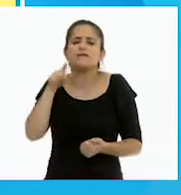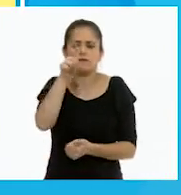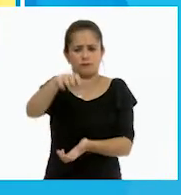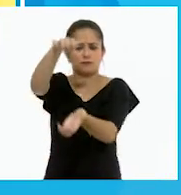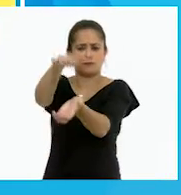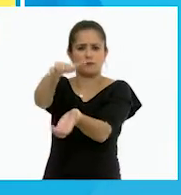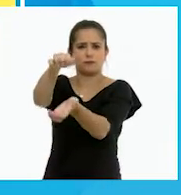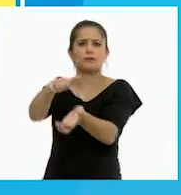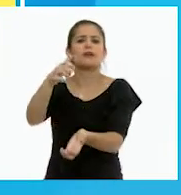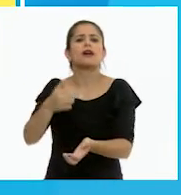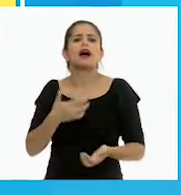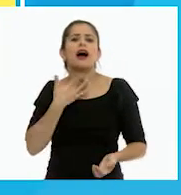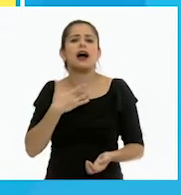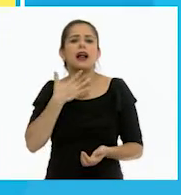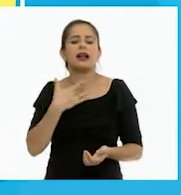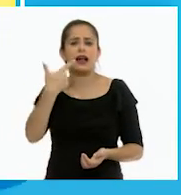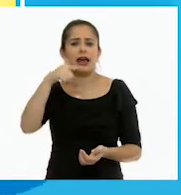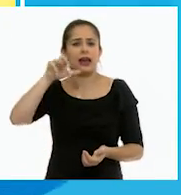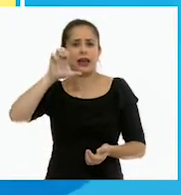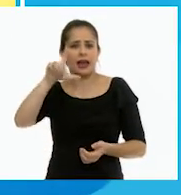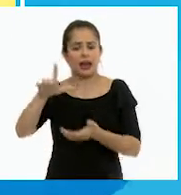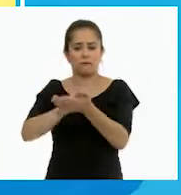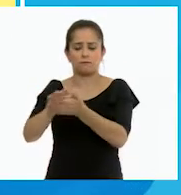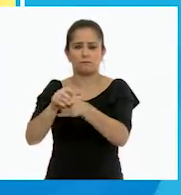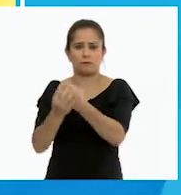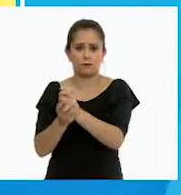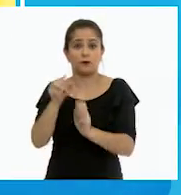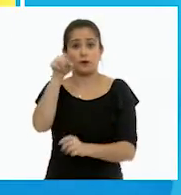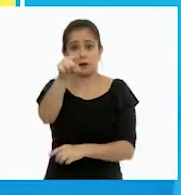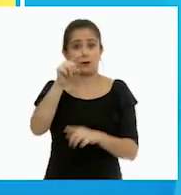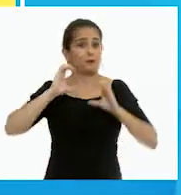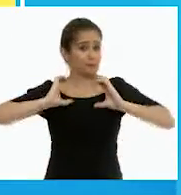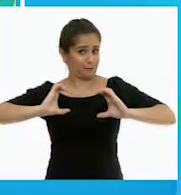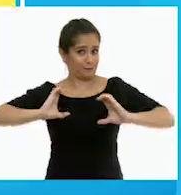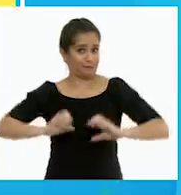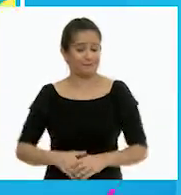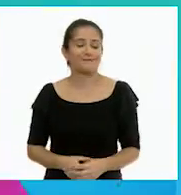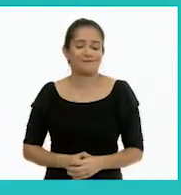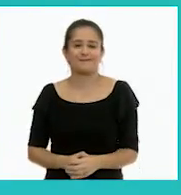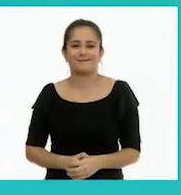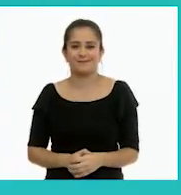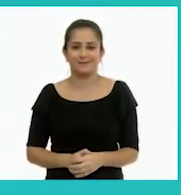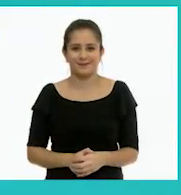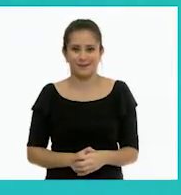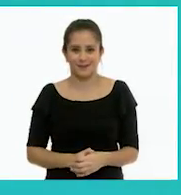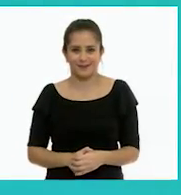usa desinfectantes a base de alcohol. ¡Cuídate!